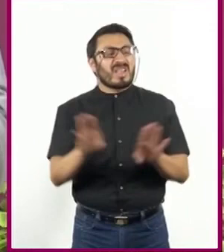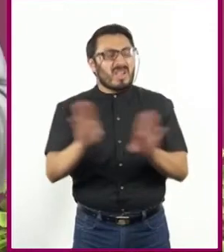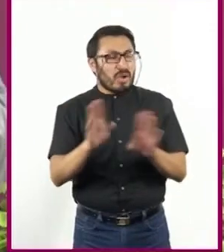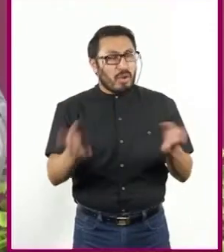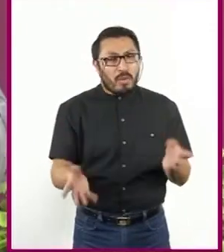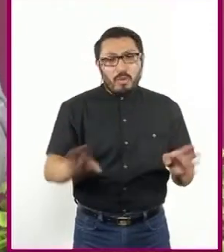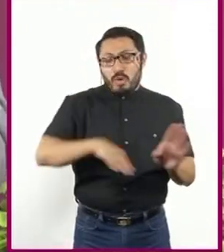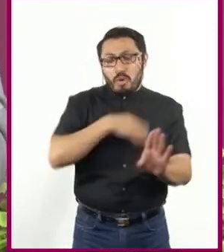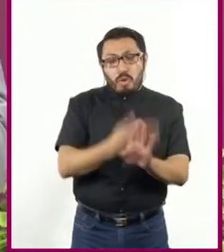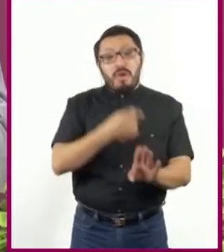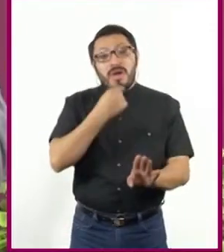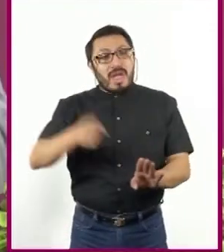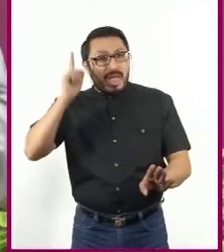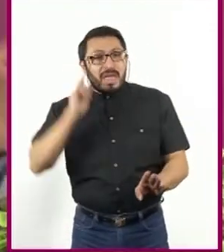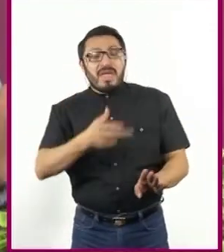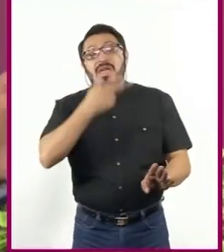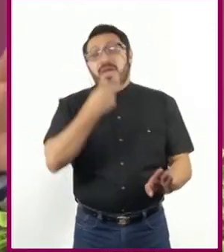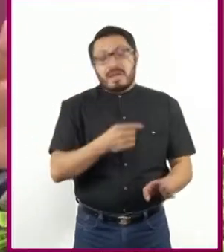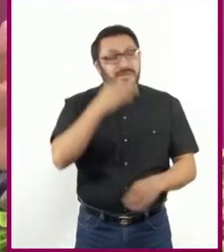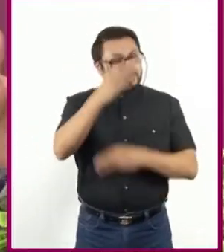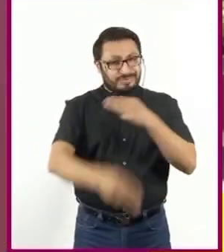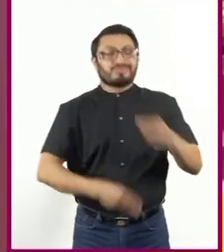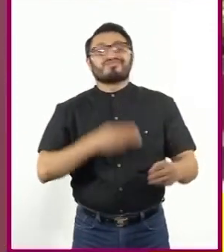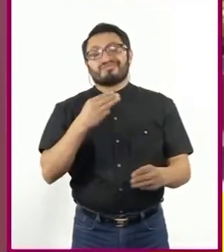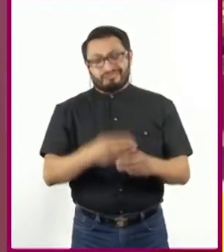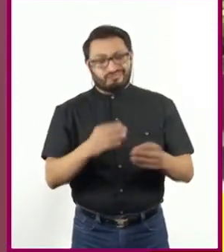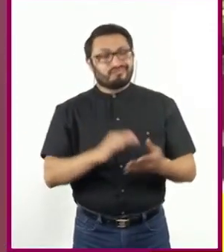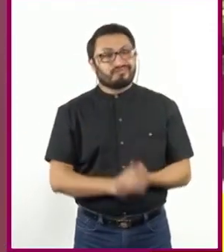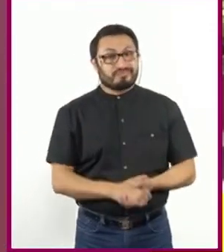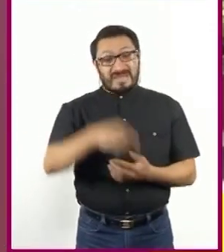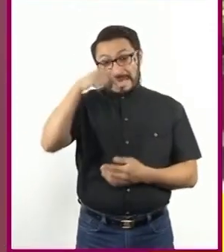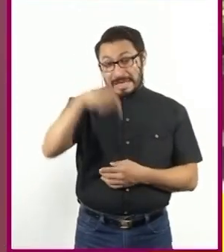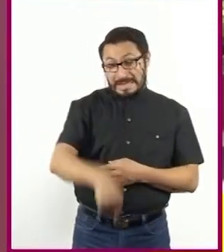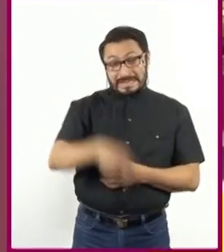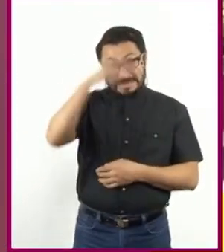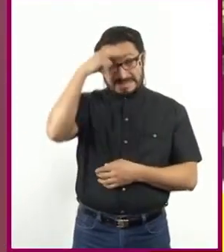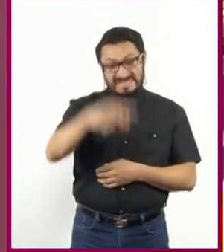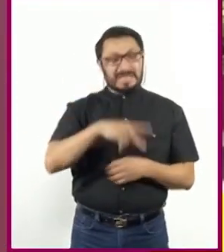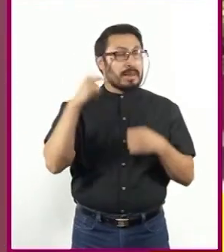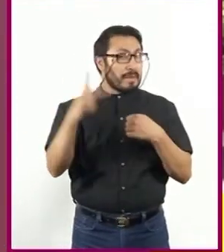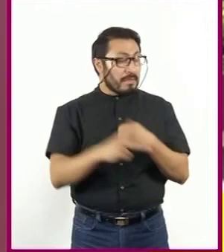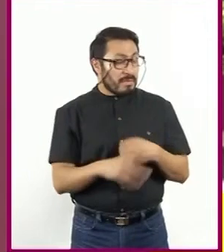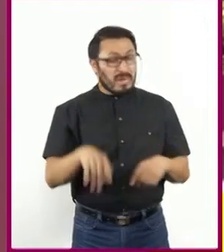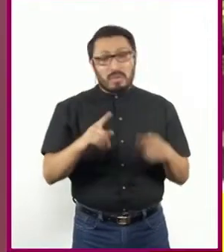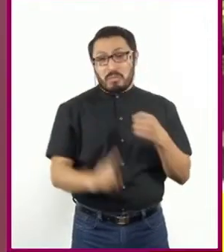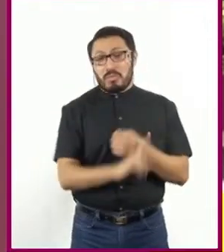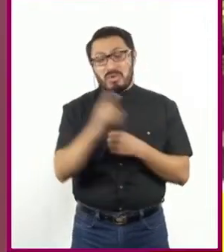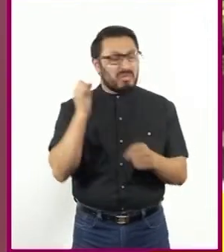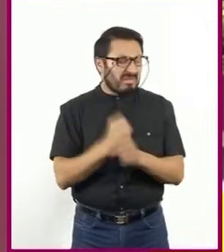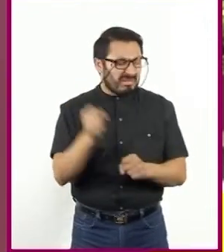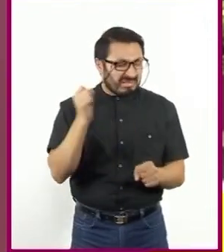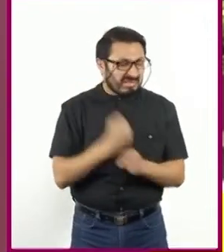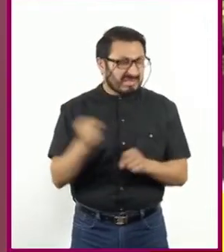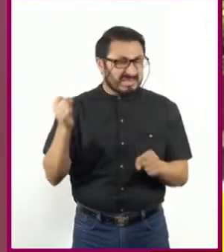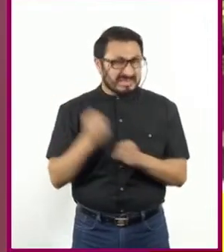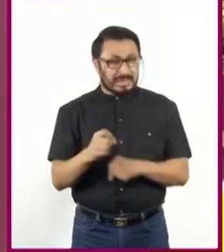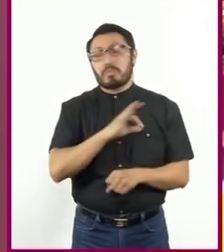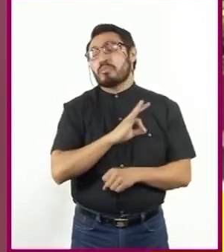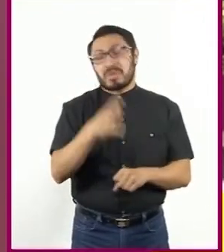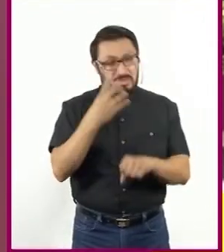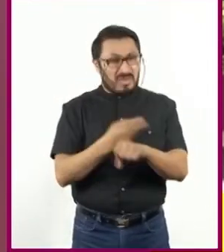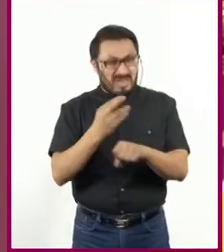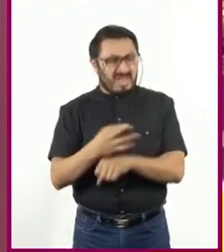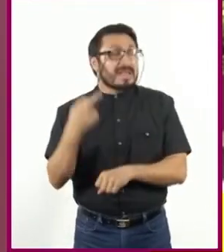a niñas, niños y jóvenes de todo el mundo. En México, el problema de la violencia podría tener soluciones